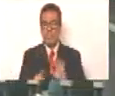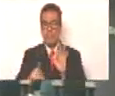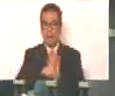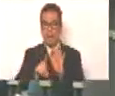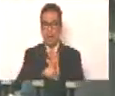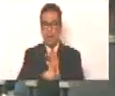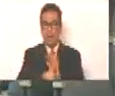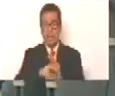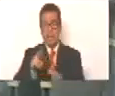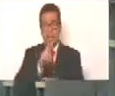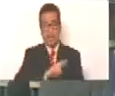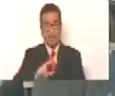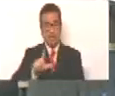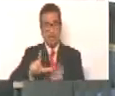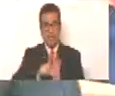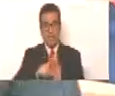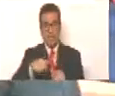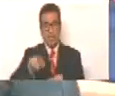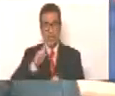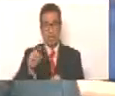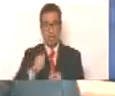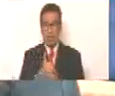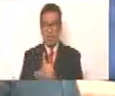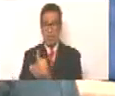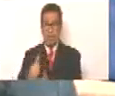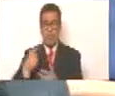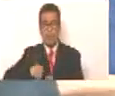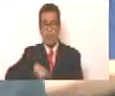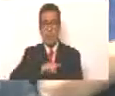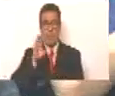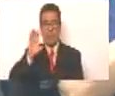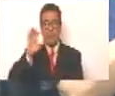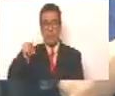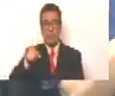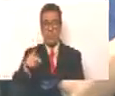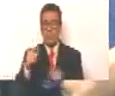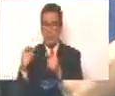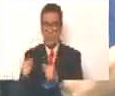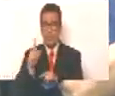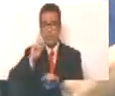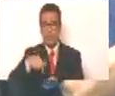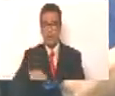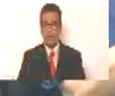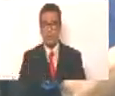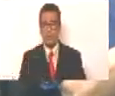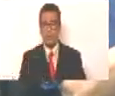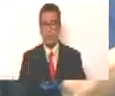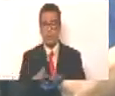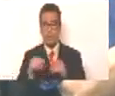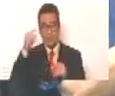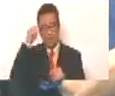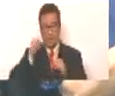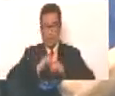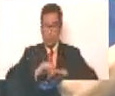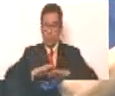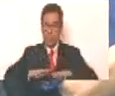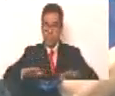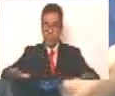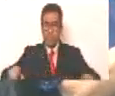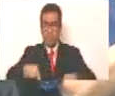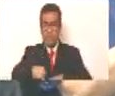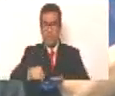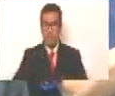para el beneficio de nuestra patria, para el beneficio de una economía también que día a día va expandiéndose y que en sus sectores